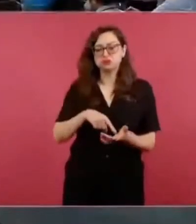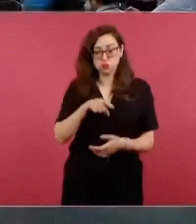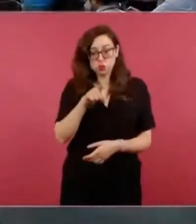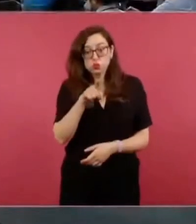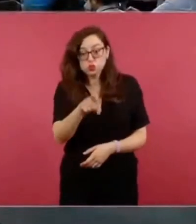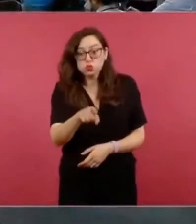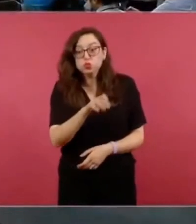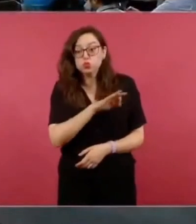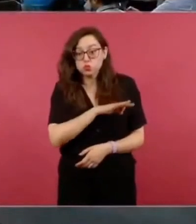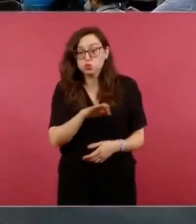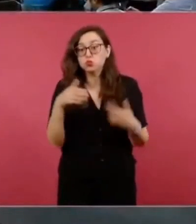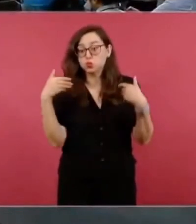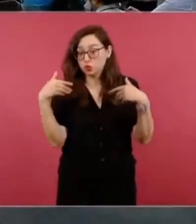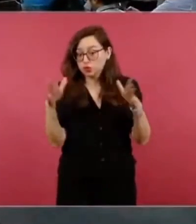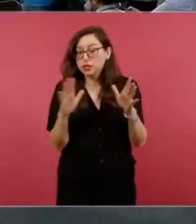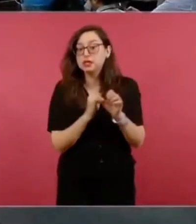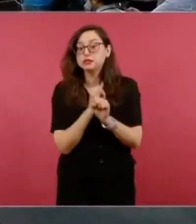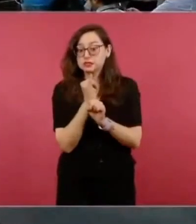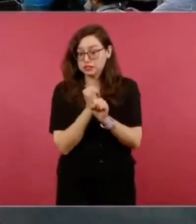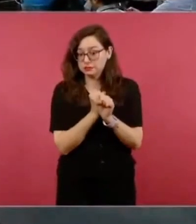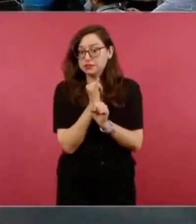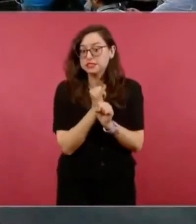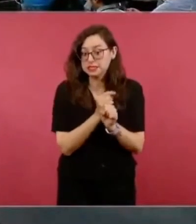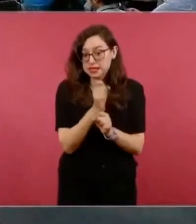que lo analices,